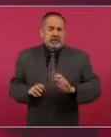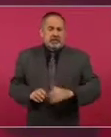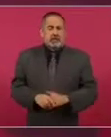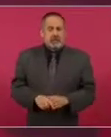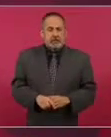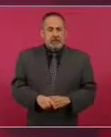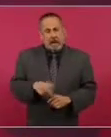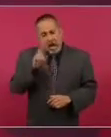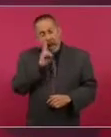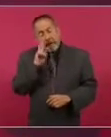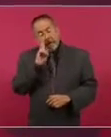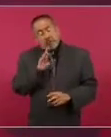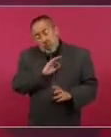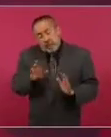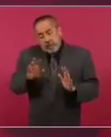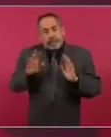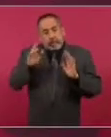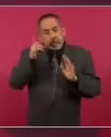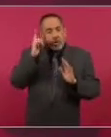A ver si es posible.